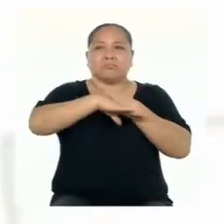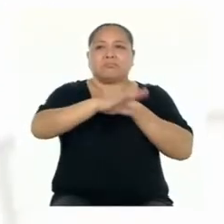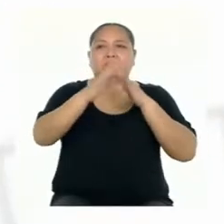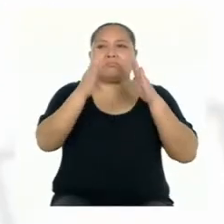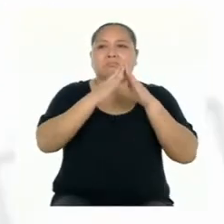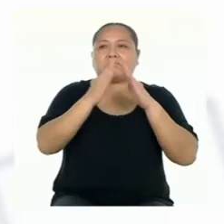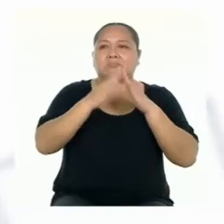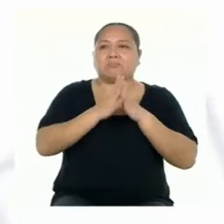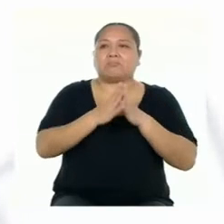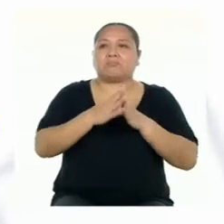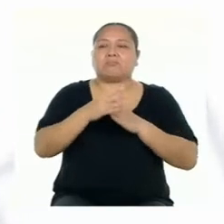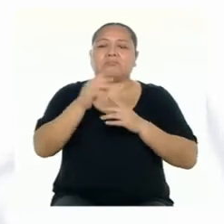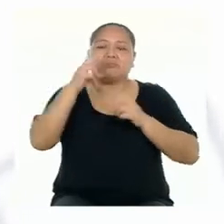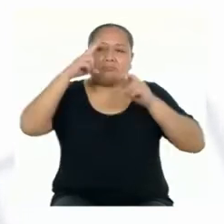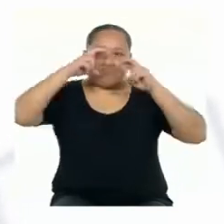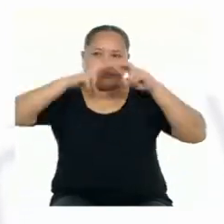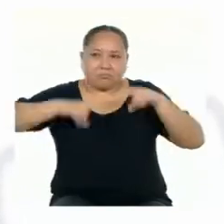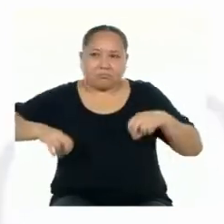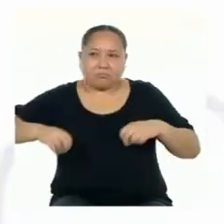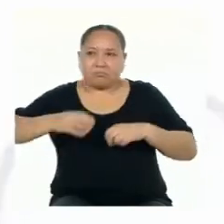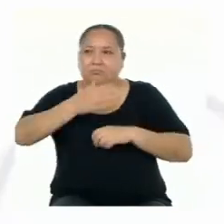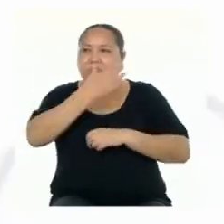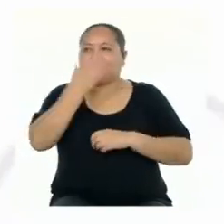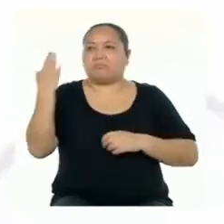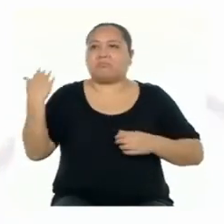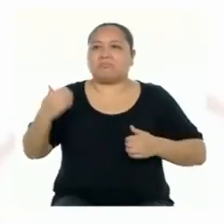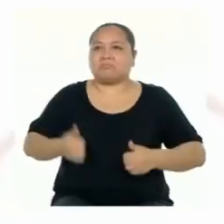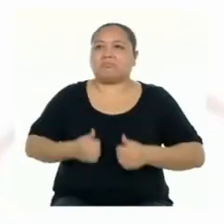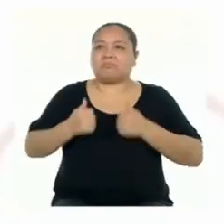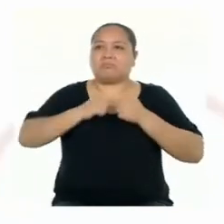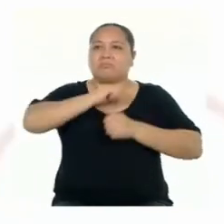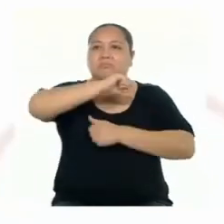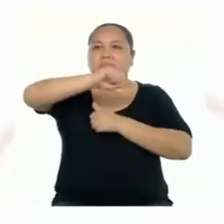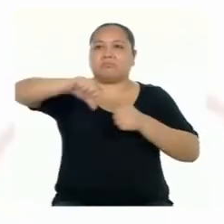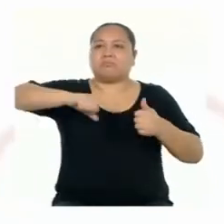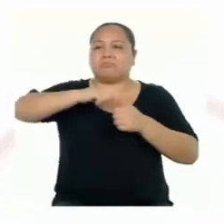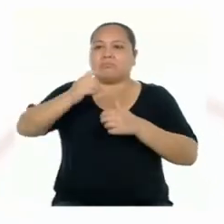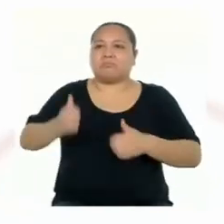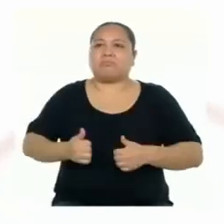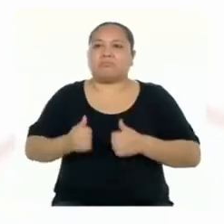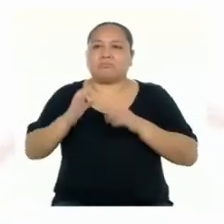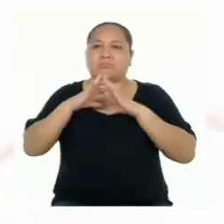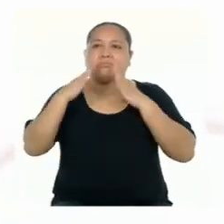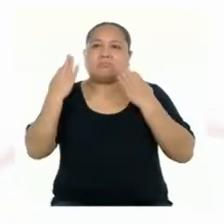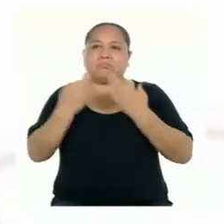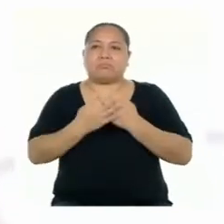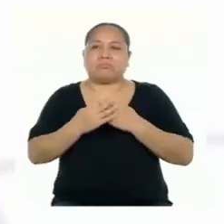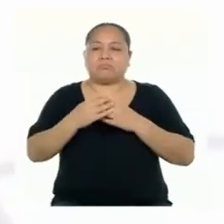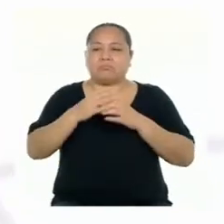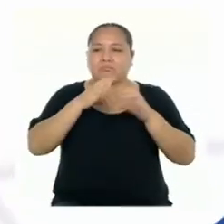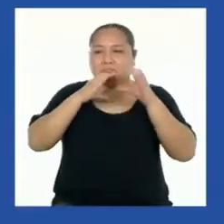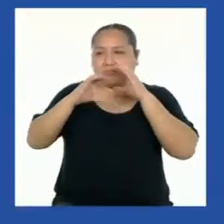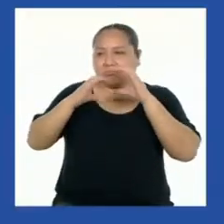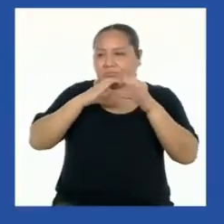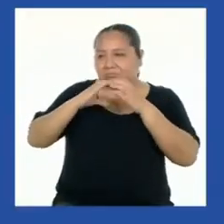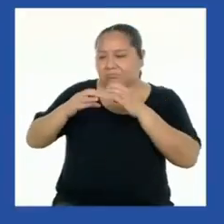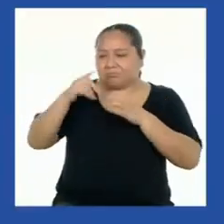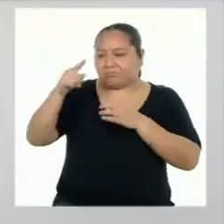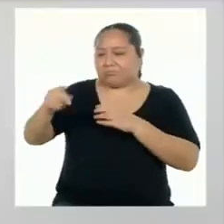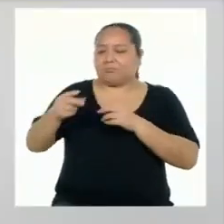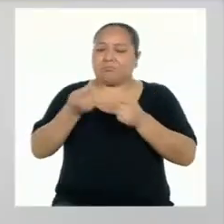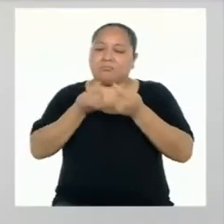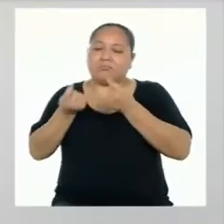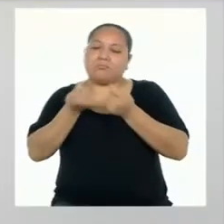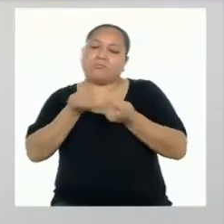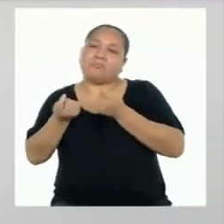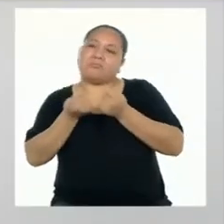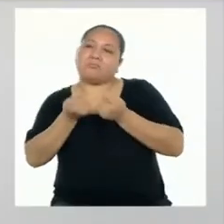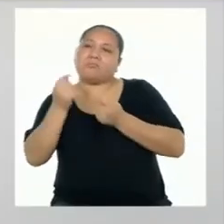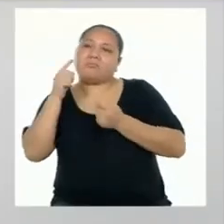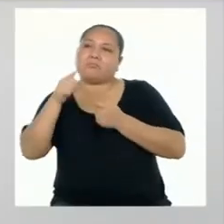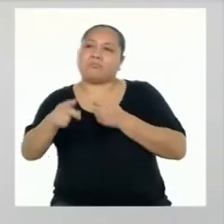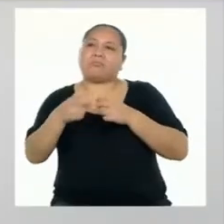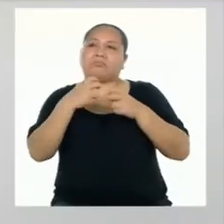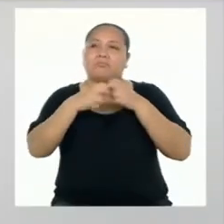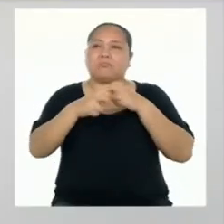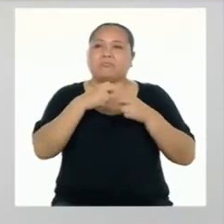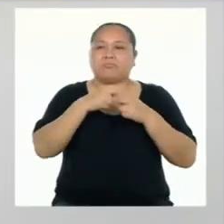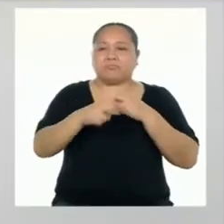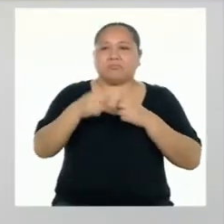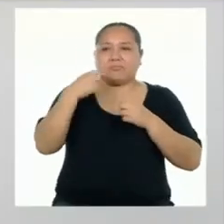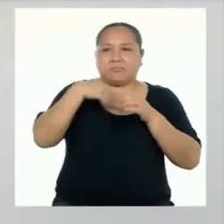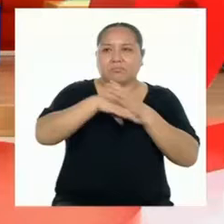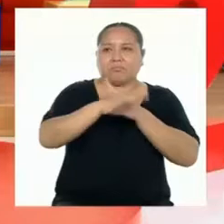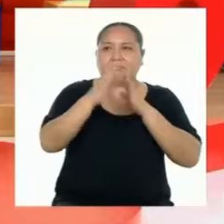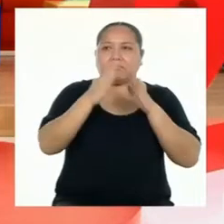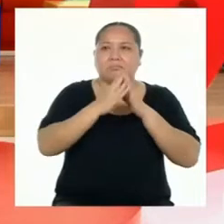la convivencia familiar. Y por último, usé el diálogo para manejar un conflicto en mi hogar. ¡Qué buenos